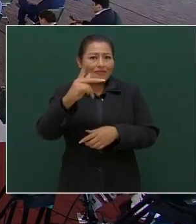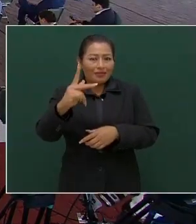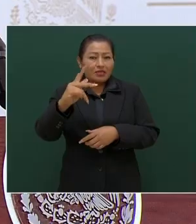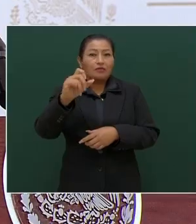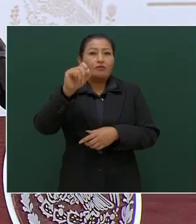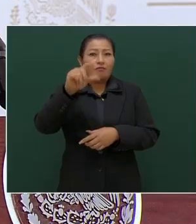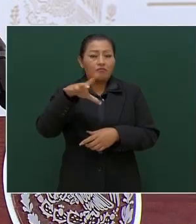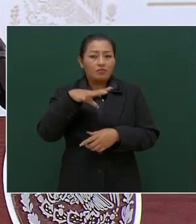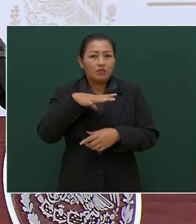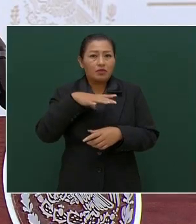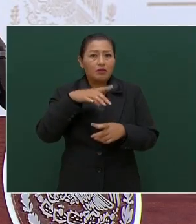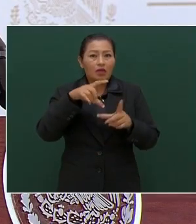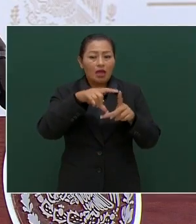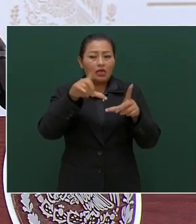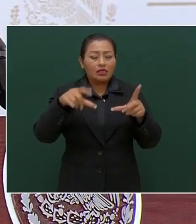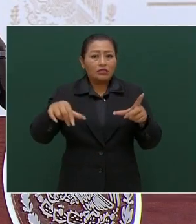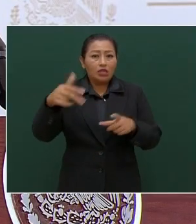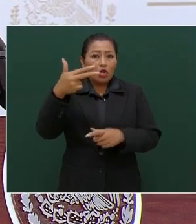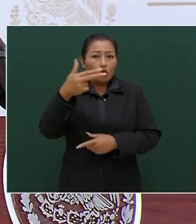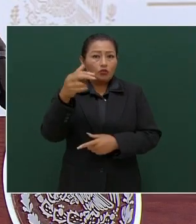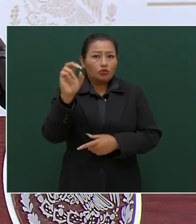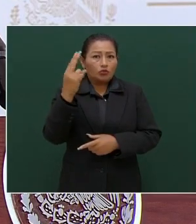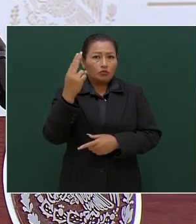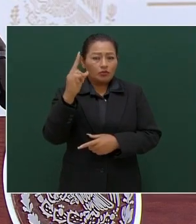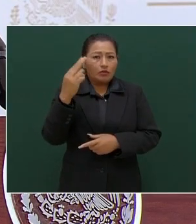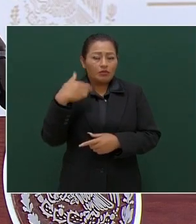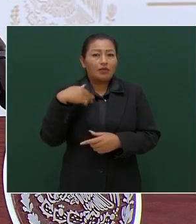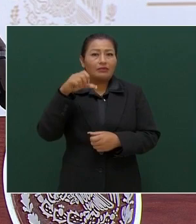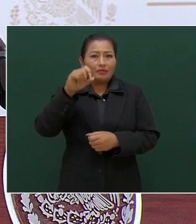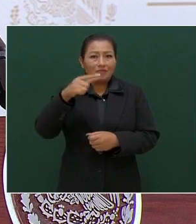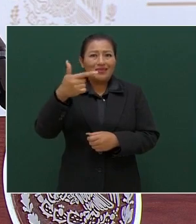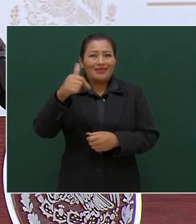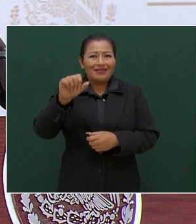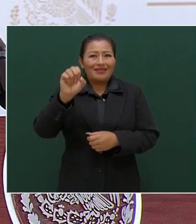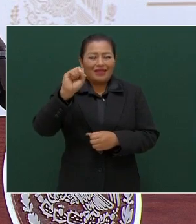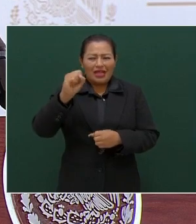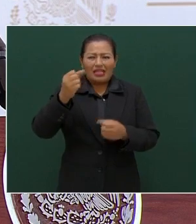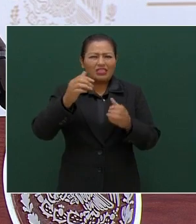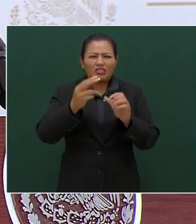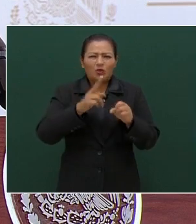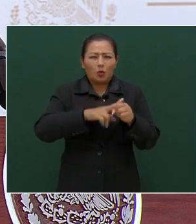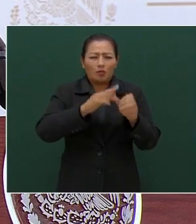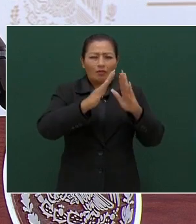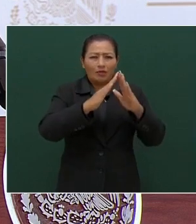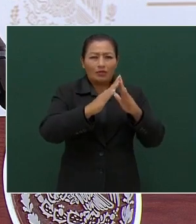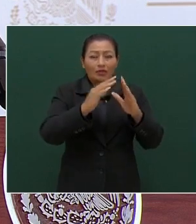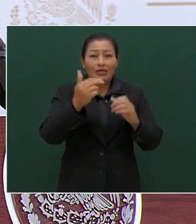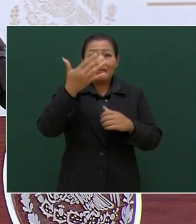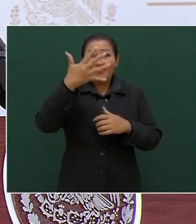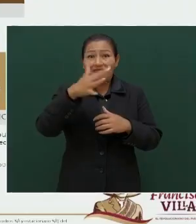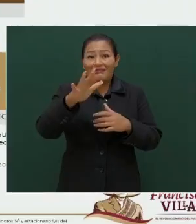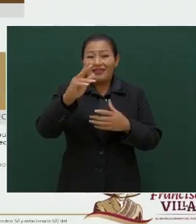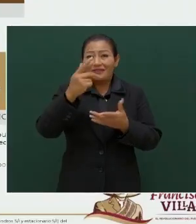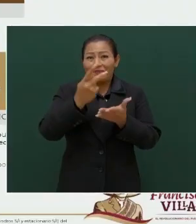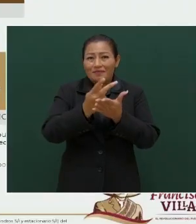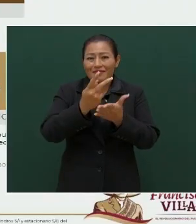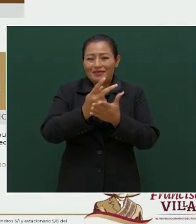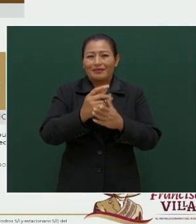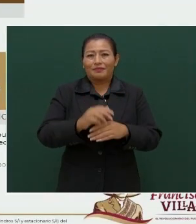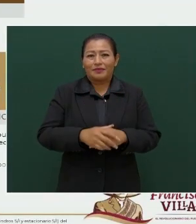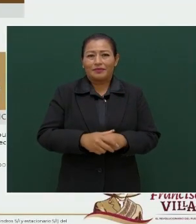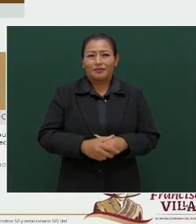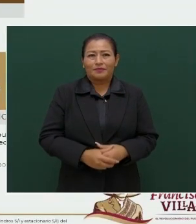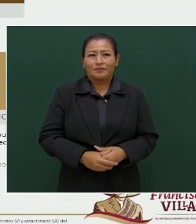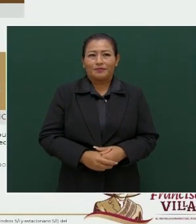referencia internacional se ubicó al 8 de noviembre, para el caso del gas estacionario, en 10 pesos con 70 centavos